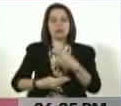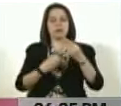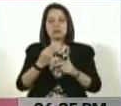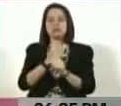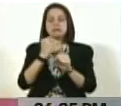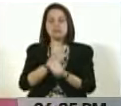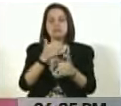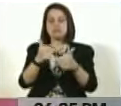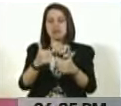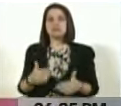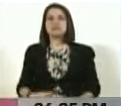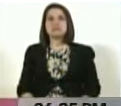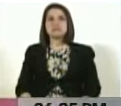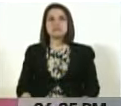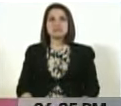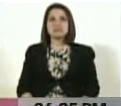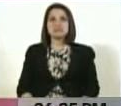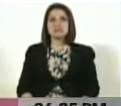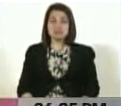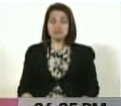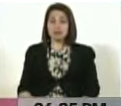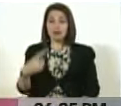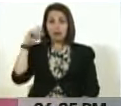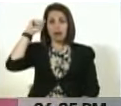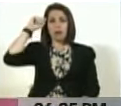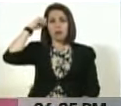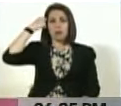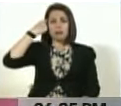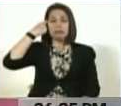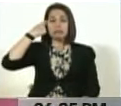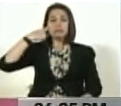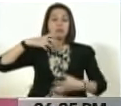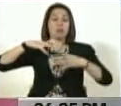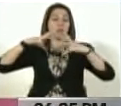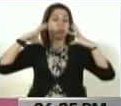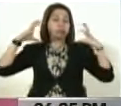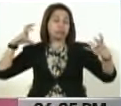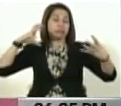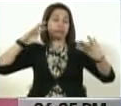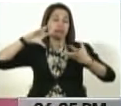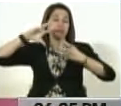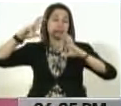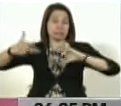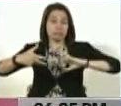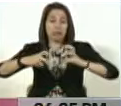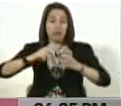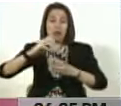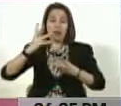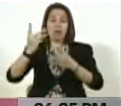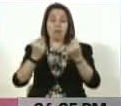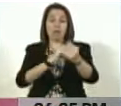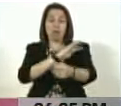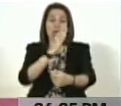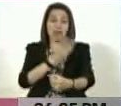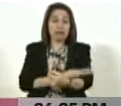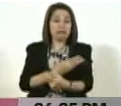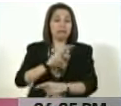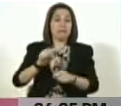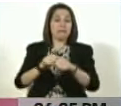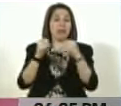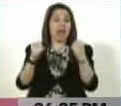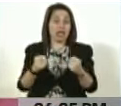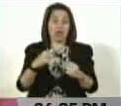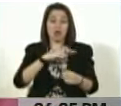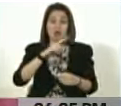entonces. Estamos haciendo bien el trabajo. Acuérdate que estamos enfrentándonos a un monstruo bien grande, ¿no? Que es el poder del capital de los panaderos. Nosotros ahí